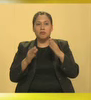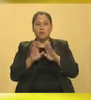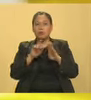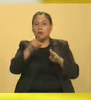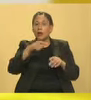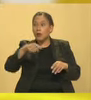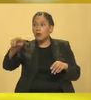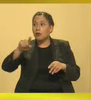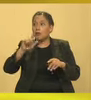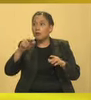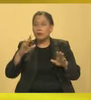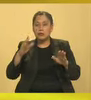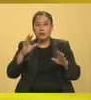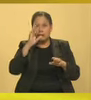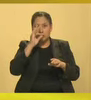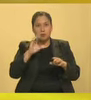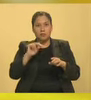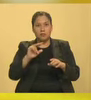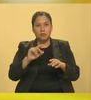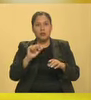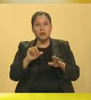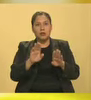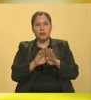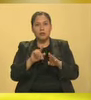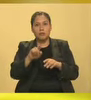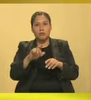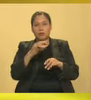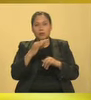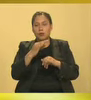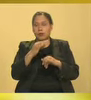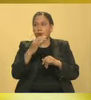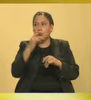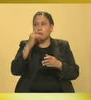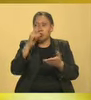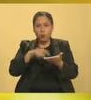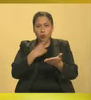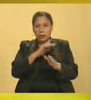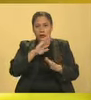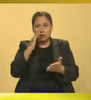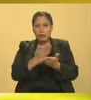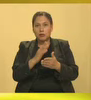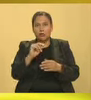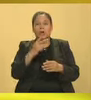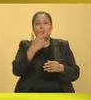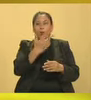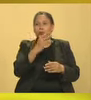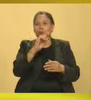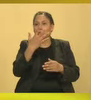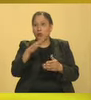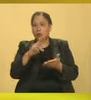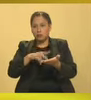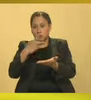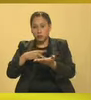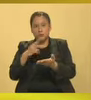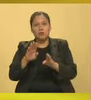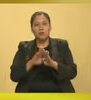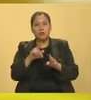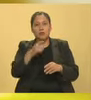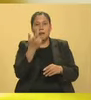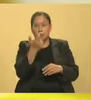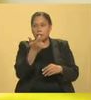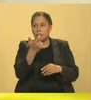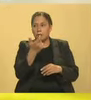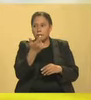que ya después cierre. No en una sola sesión se va a eliminar, ¿ok? Son de 8 a 10 sesiones. Generalmente los precios fluctúan